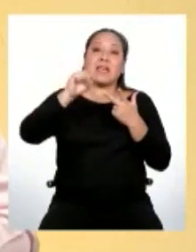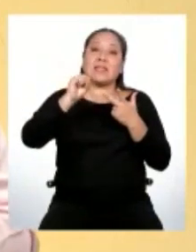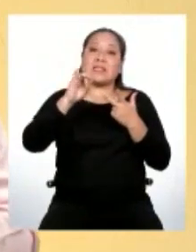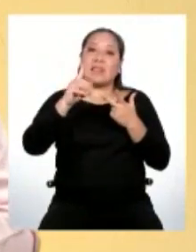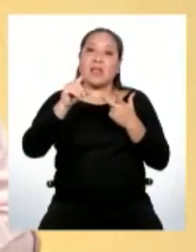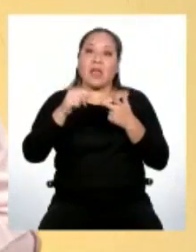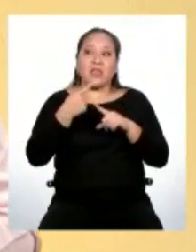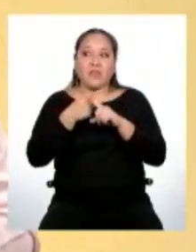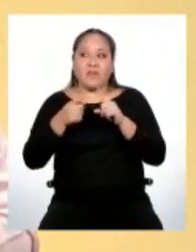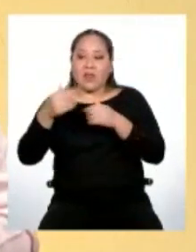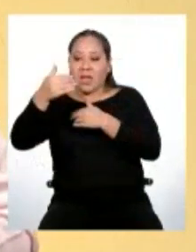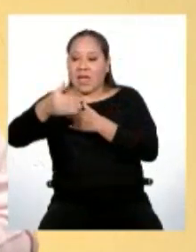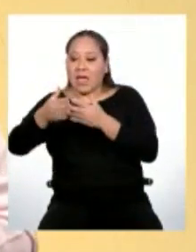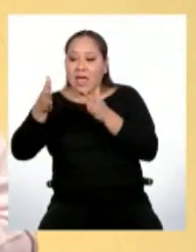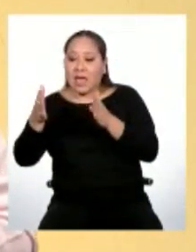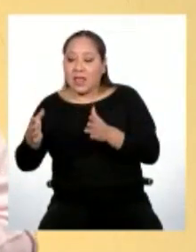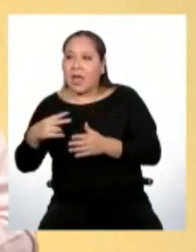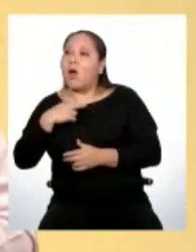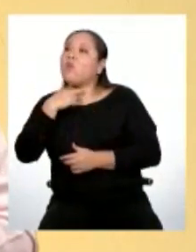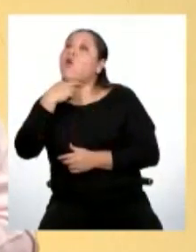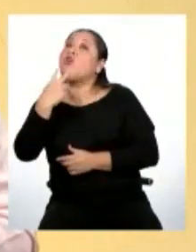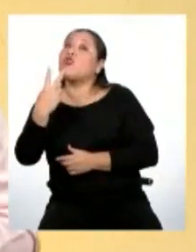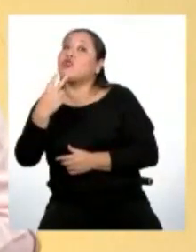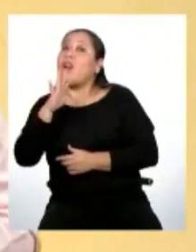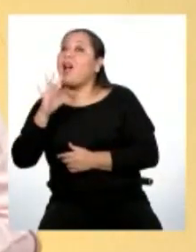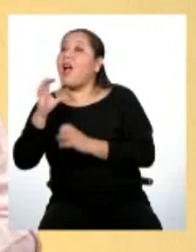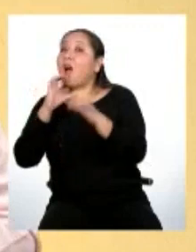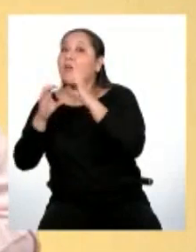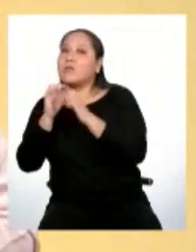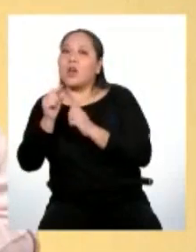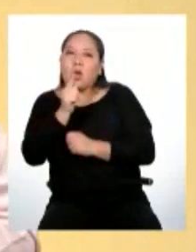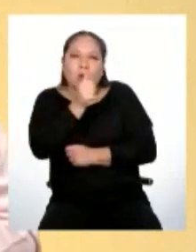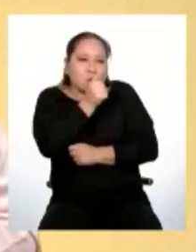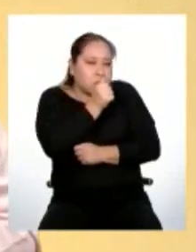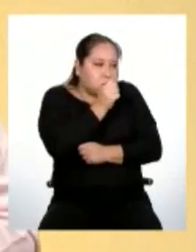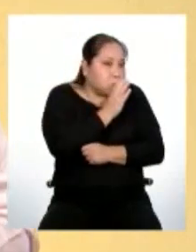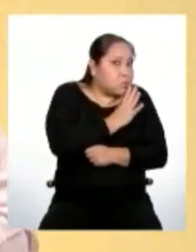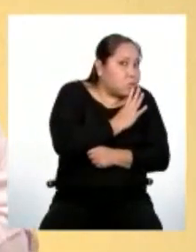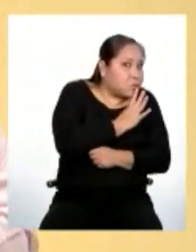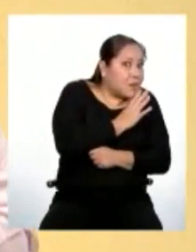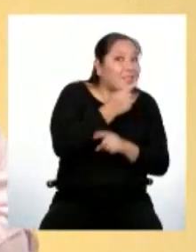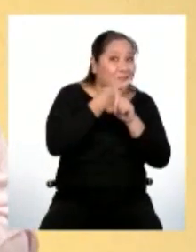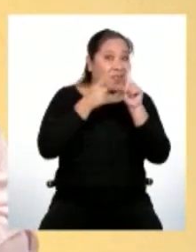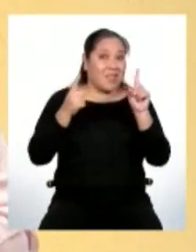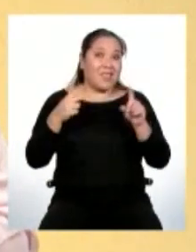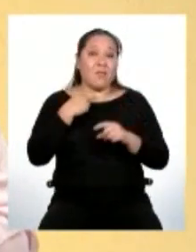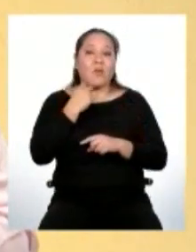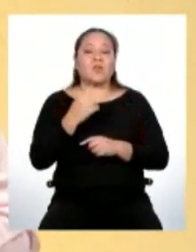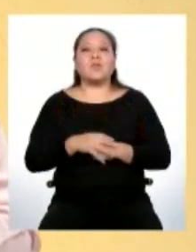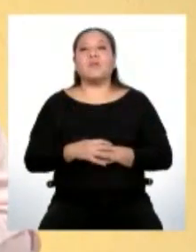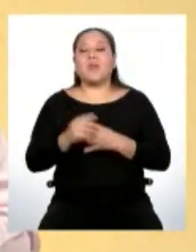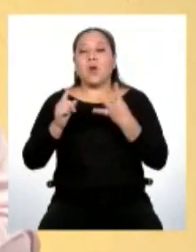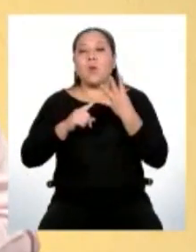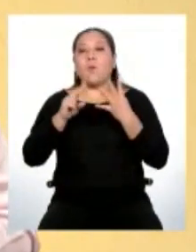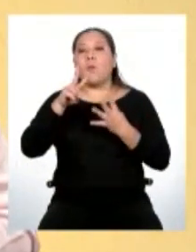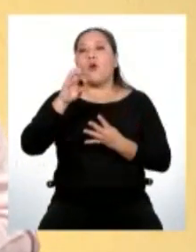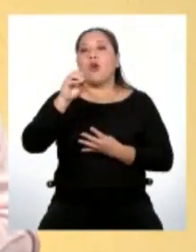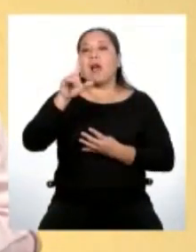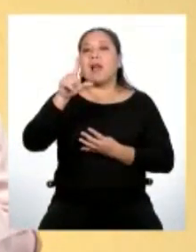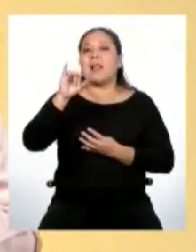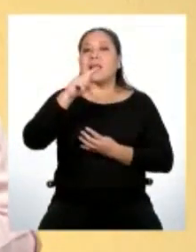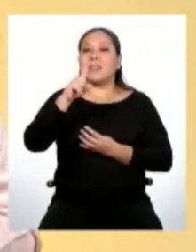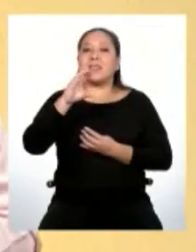el aula que cuando susurramos un secreto al oído. Después, la vocalización. Ahí nos referimos a los sonidos, como por